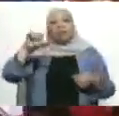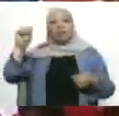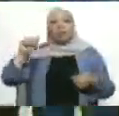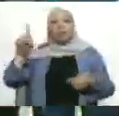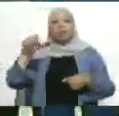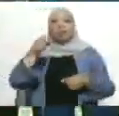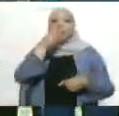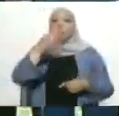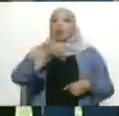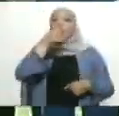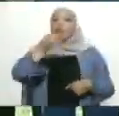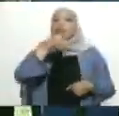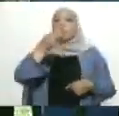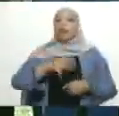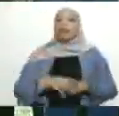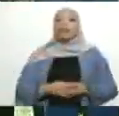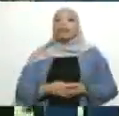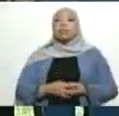Buenas tardes, ¿cómo están?